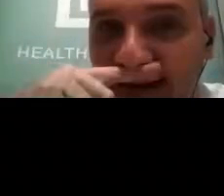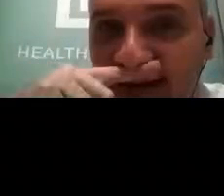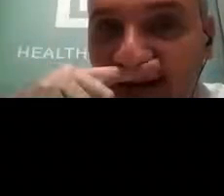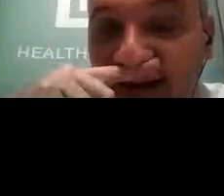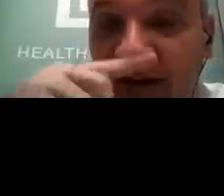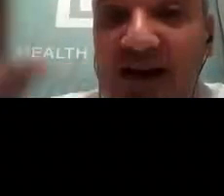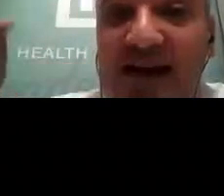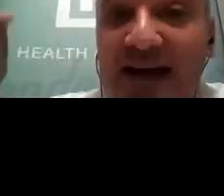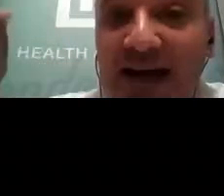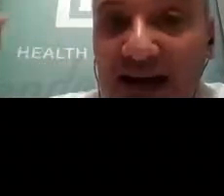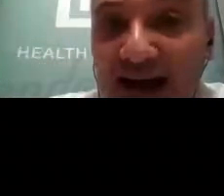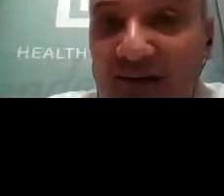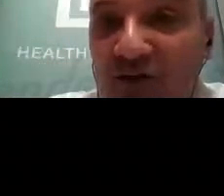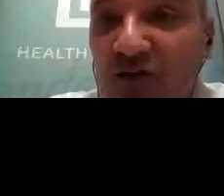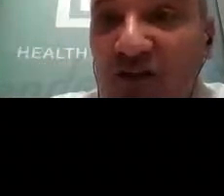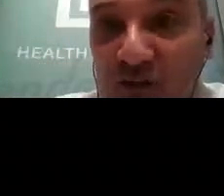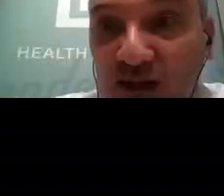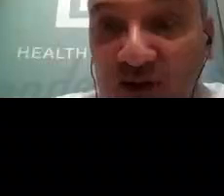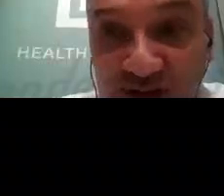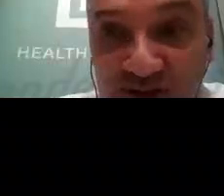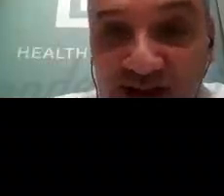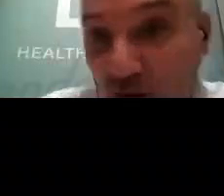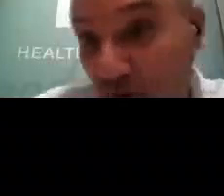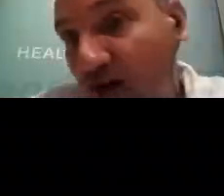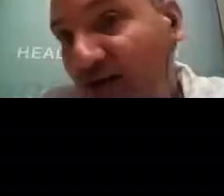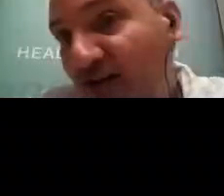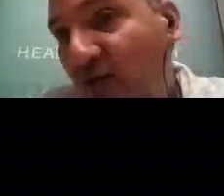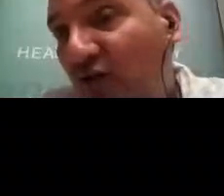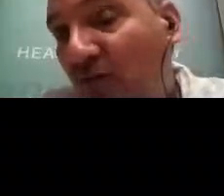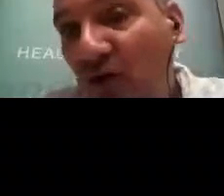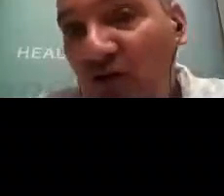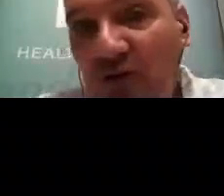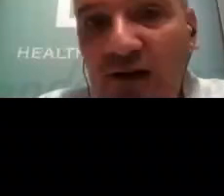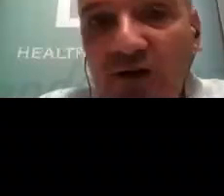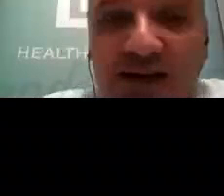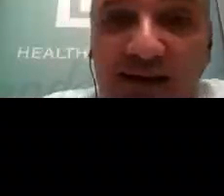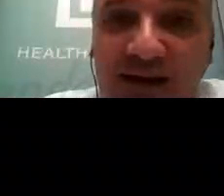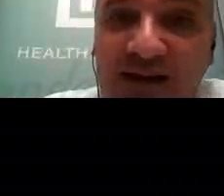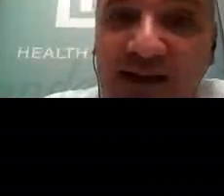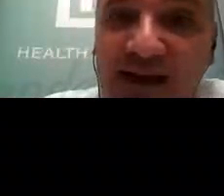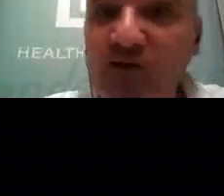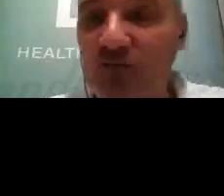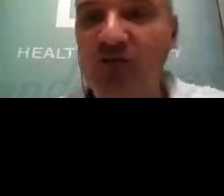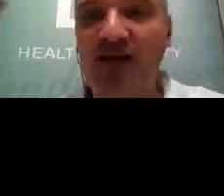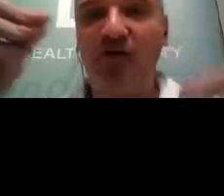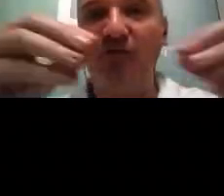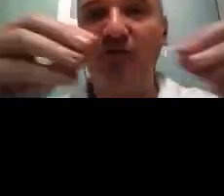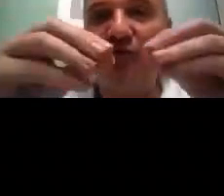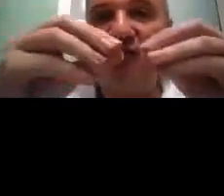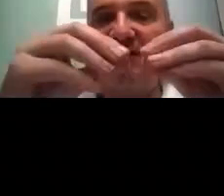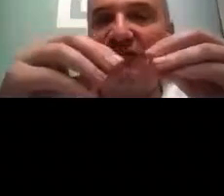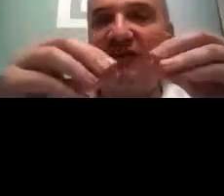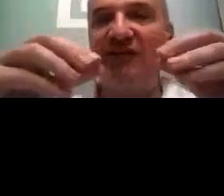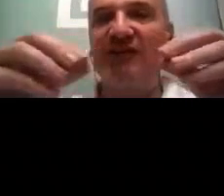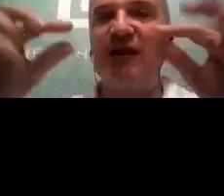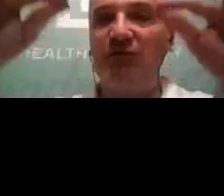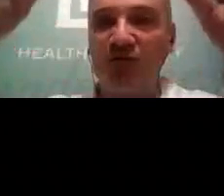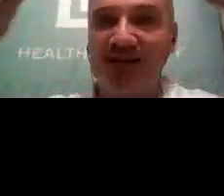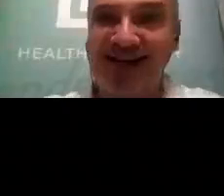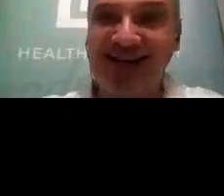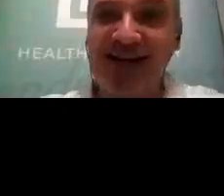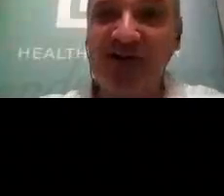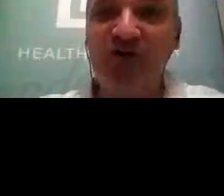en ese sentido. Ácidos grasos insaturados, ¿qué significa? O poliinsaturados o monoinsaturados. ¿Qué significa esto? Pues que como no están saturados,